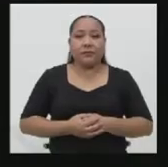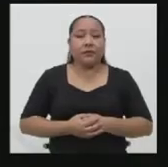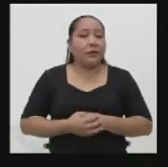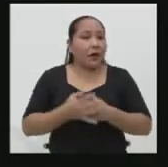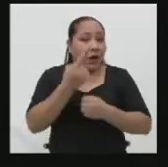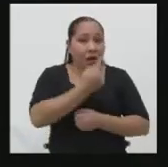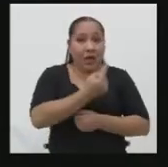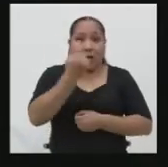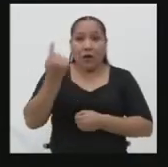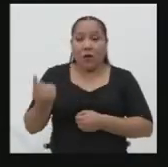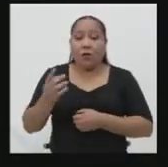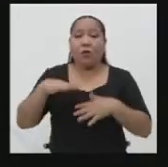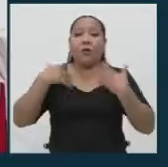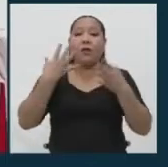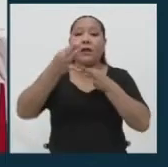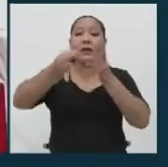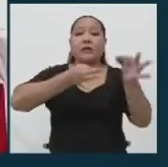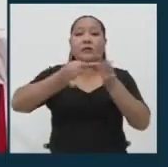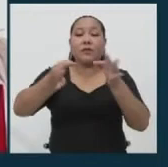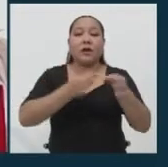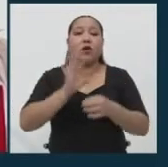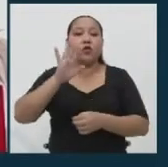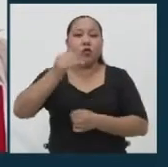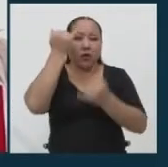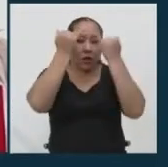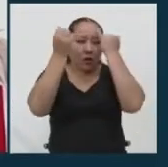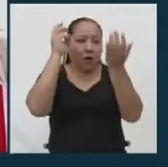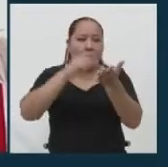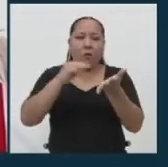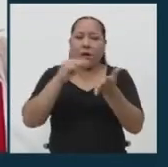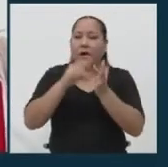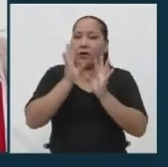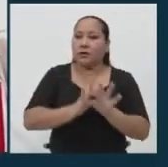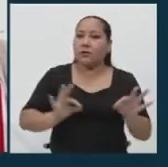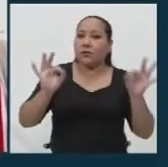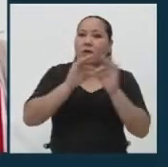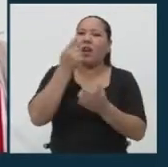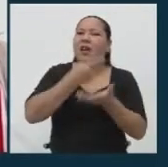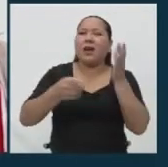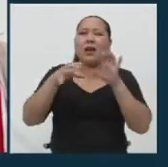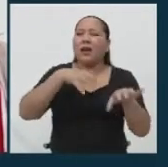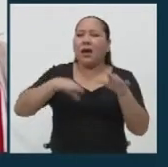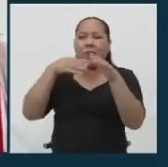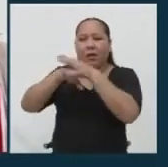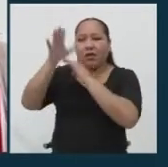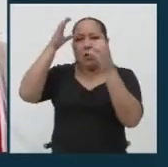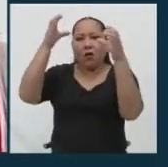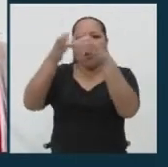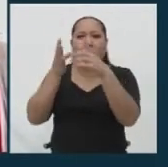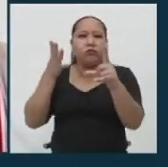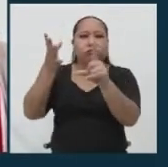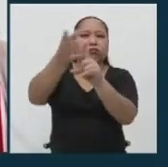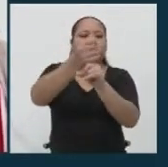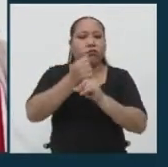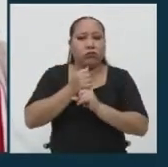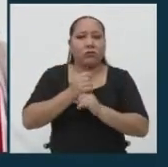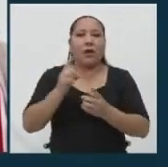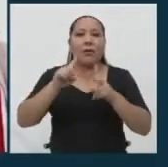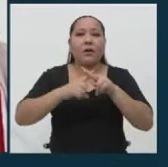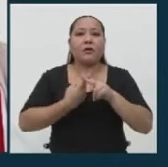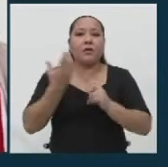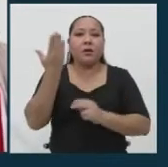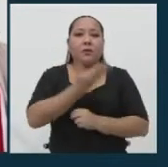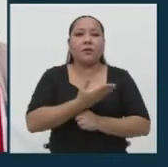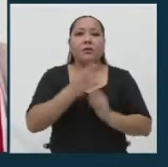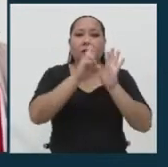Cada candidato podrá exponer su propuesta más importante y explicará qué hará en el Congreso para hacer la realidad. Comenzamos